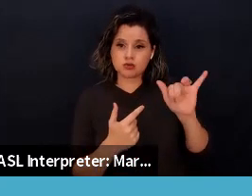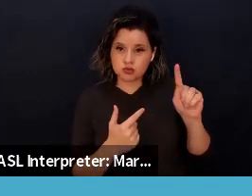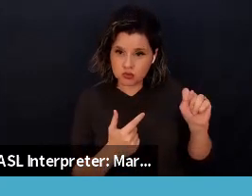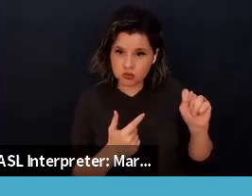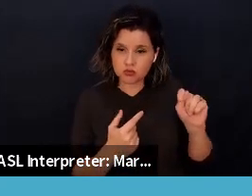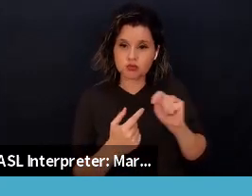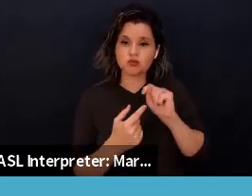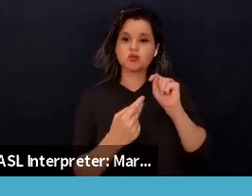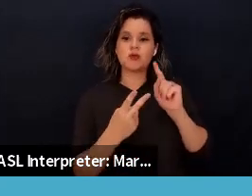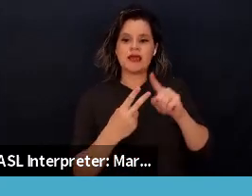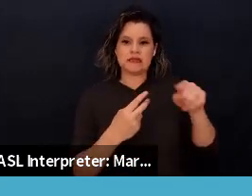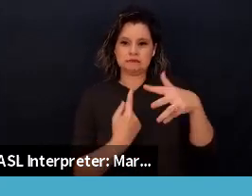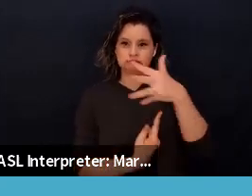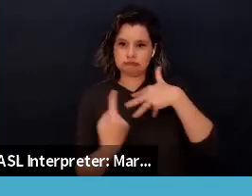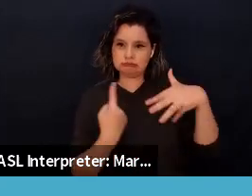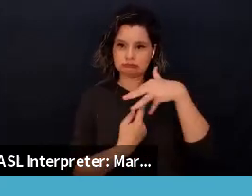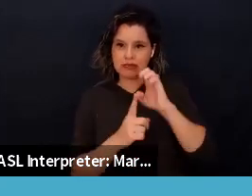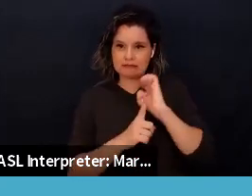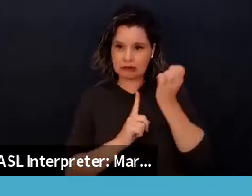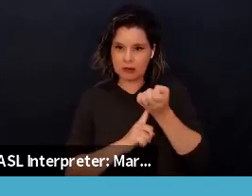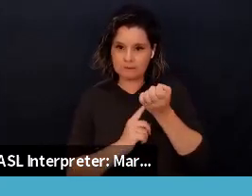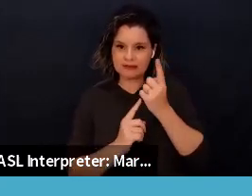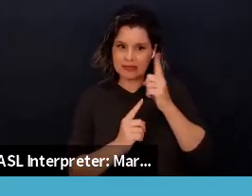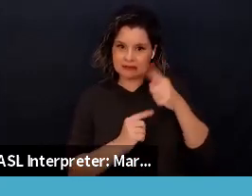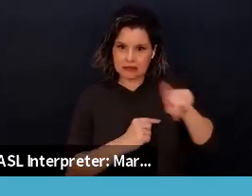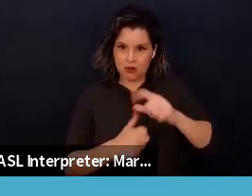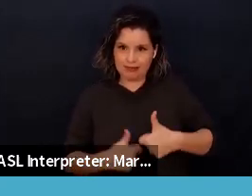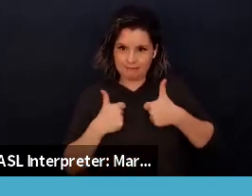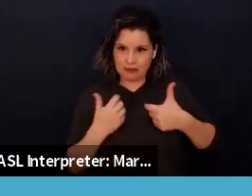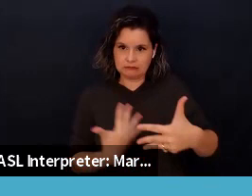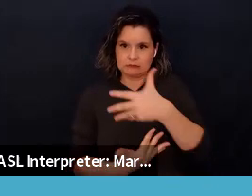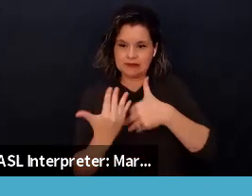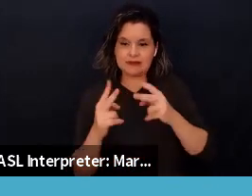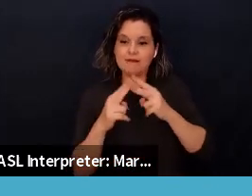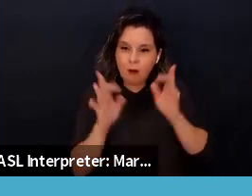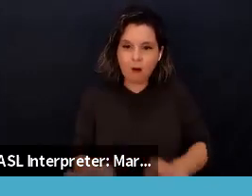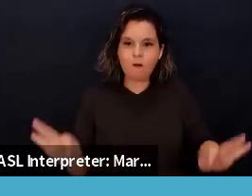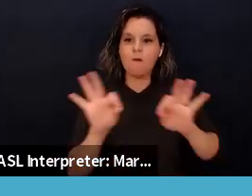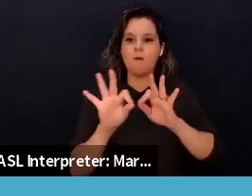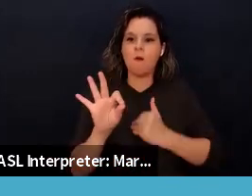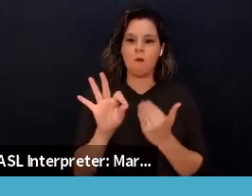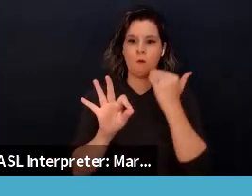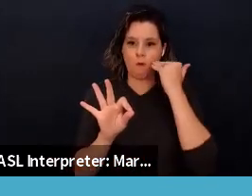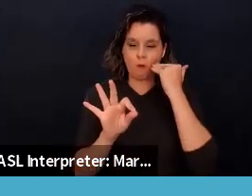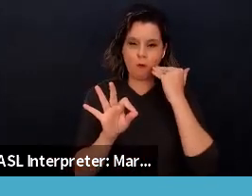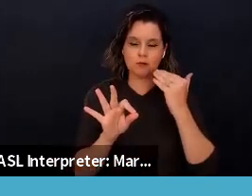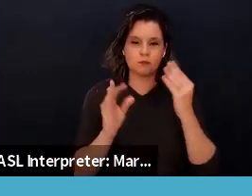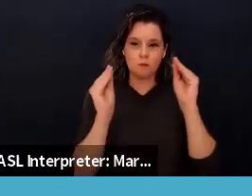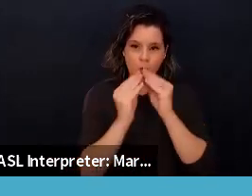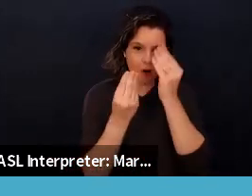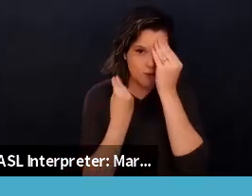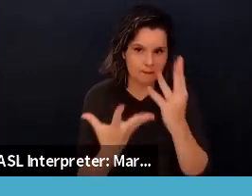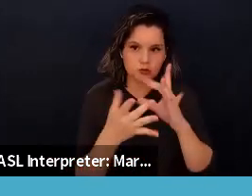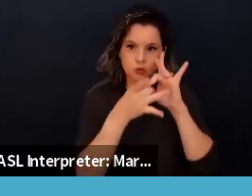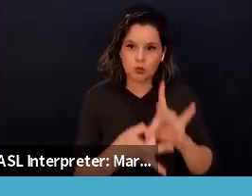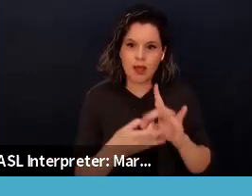este clima que tienen que vivir, es importante saber más información sobre cómo